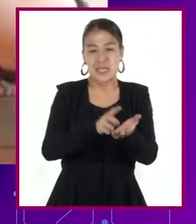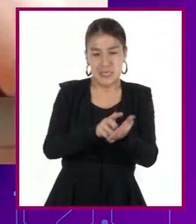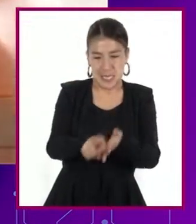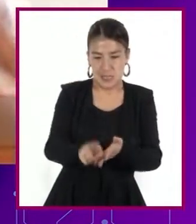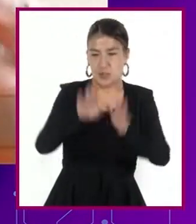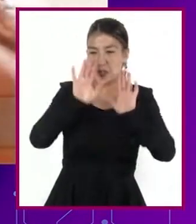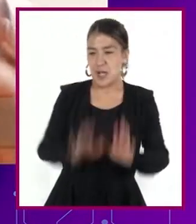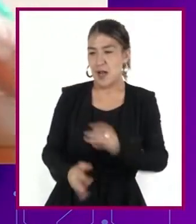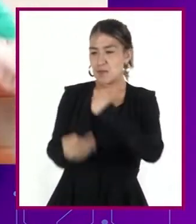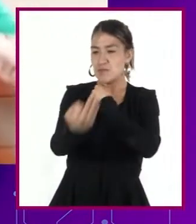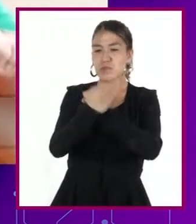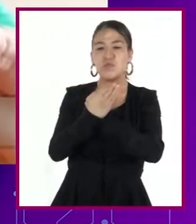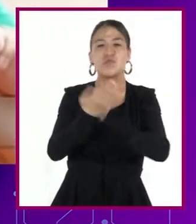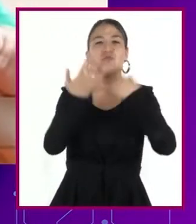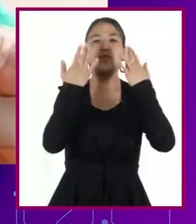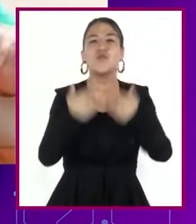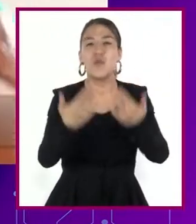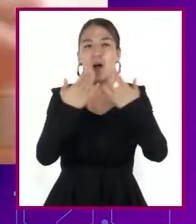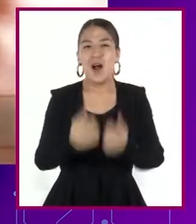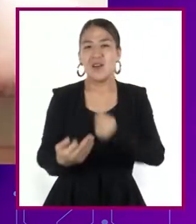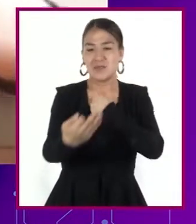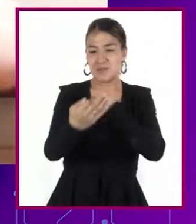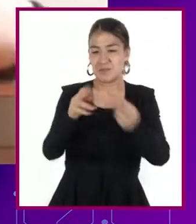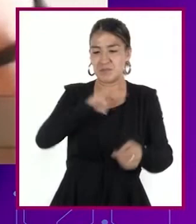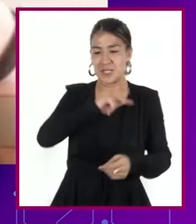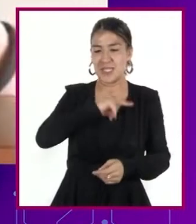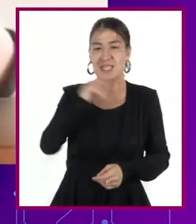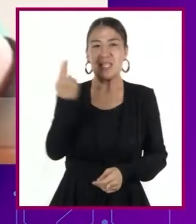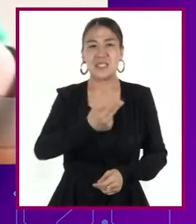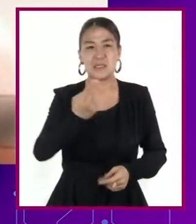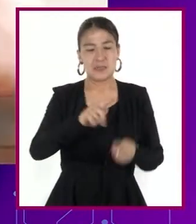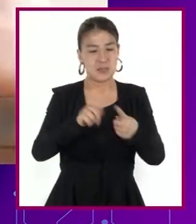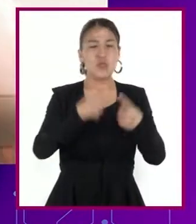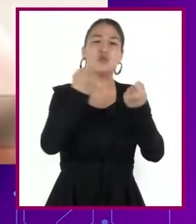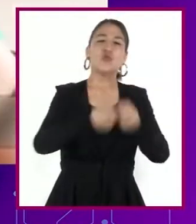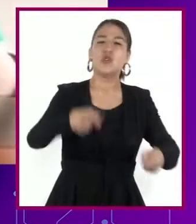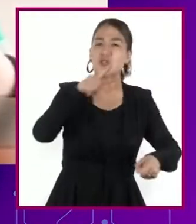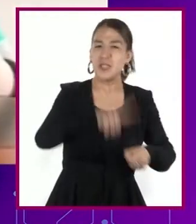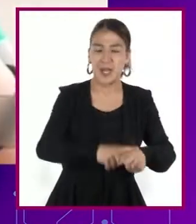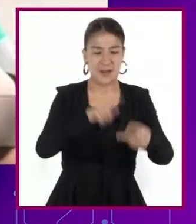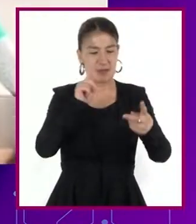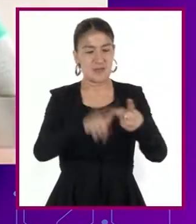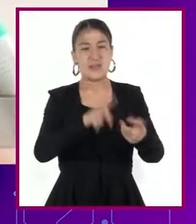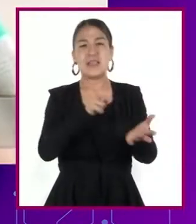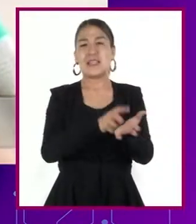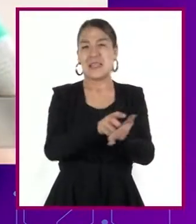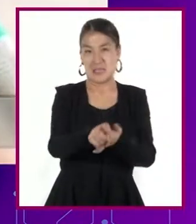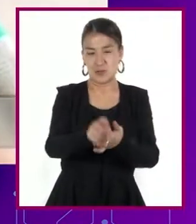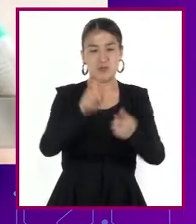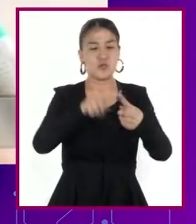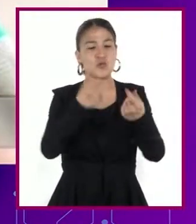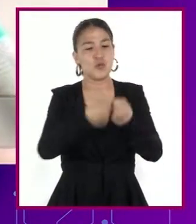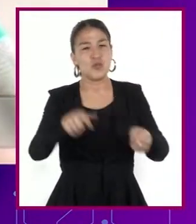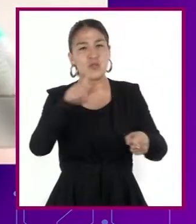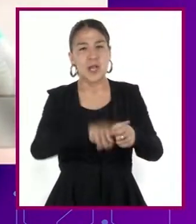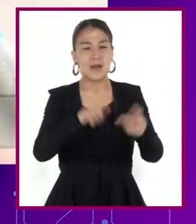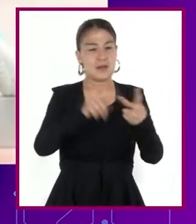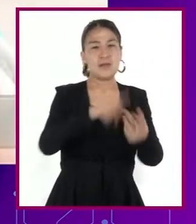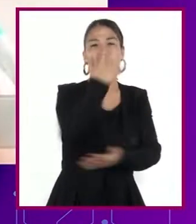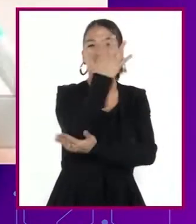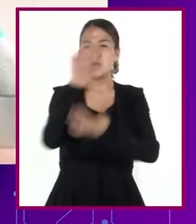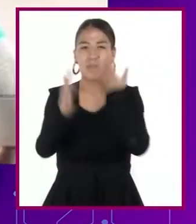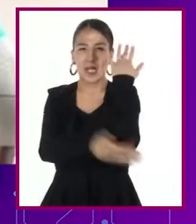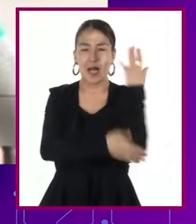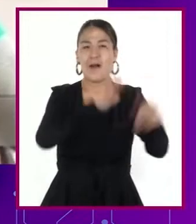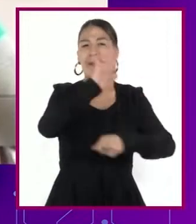decir, no hay satisfacción de necesidades. Pueden ser derechos sociales, derechos ecológicos, los derechos